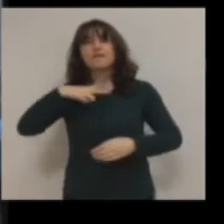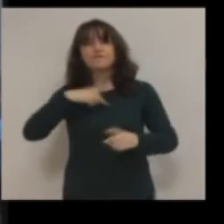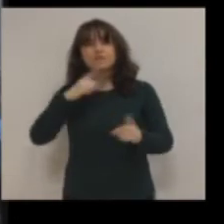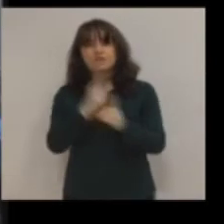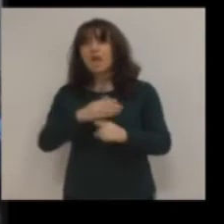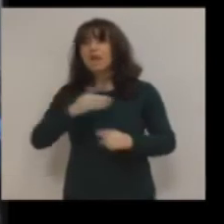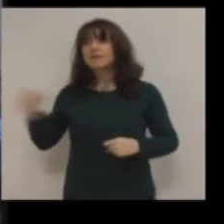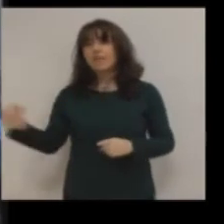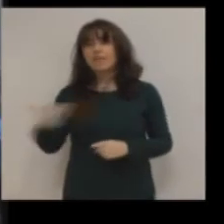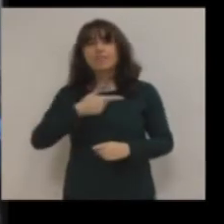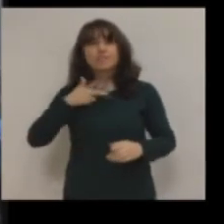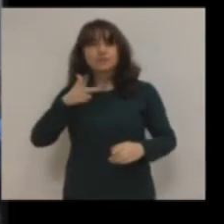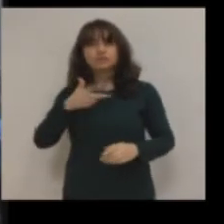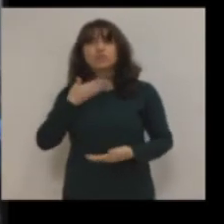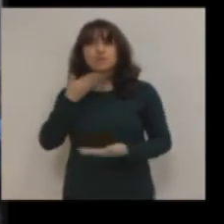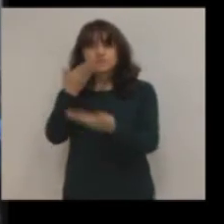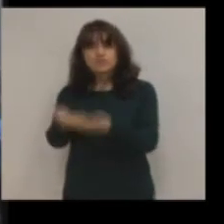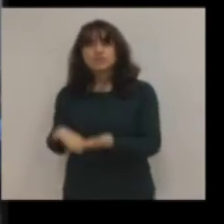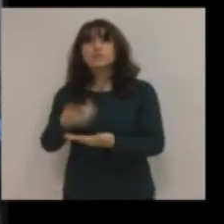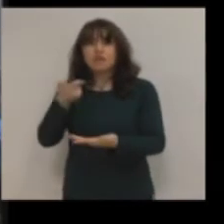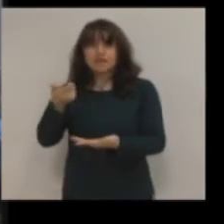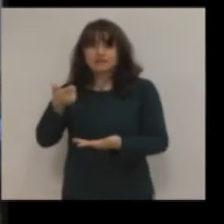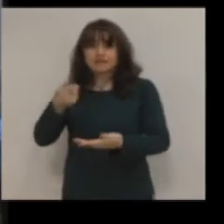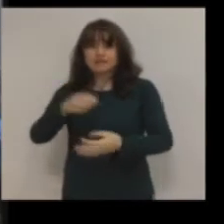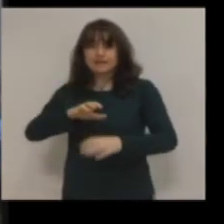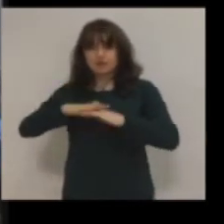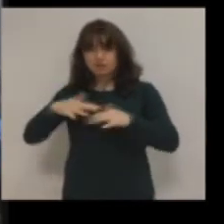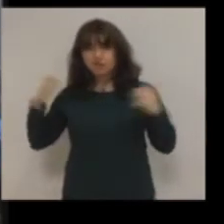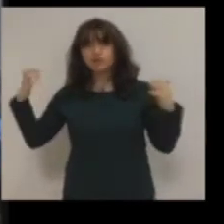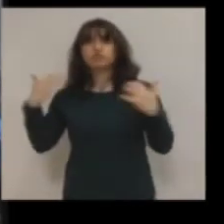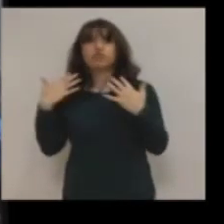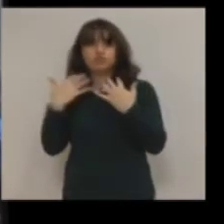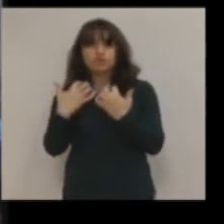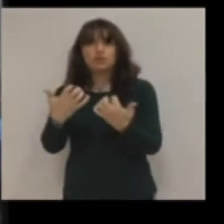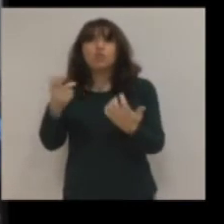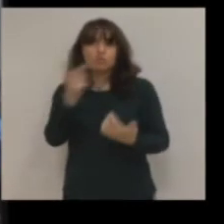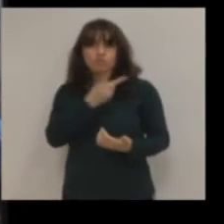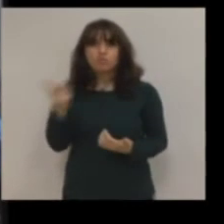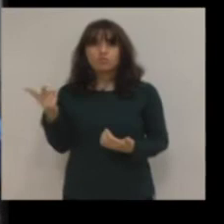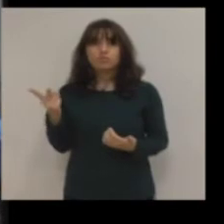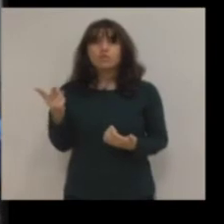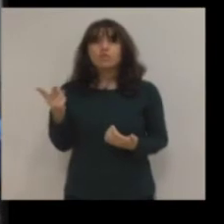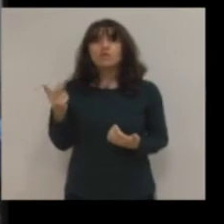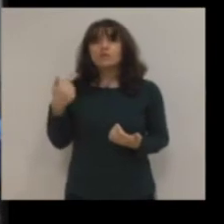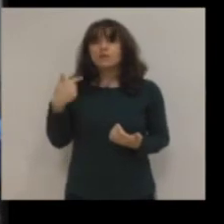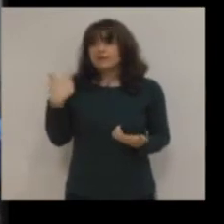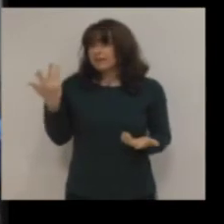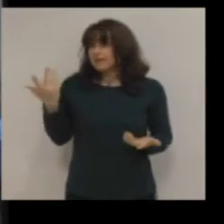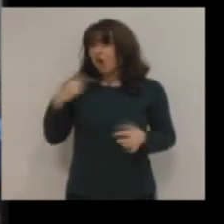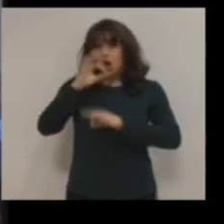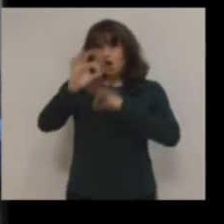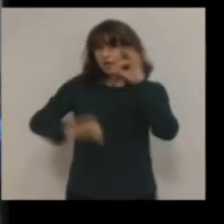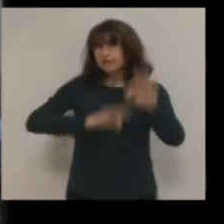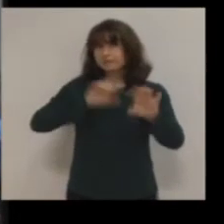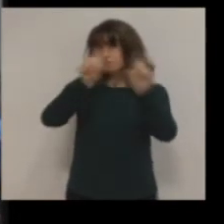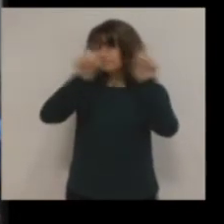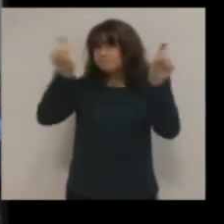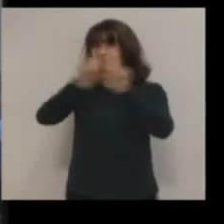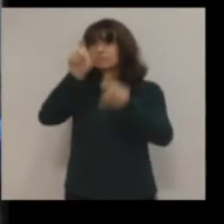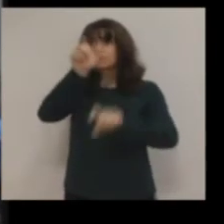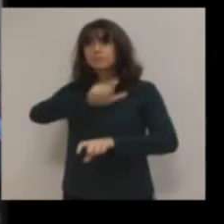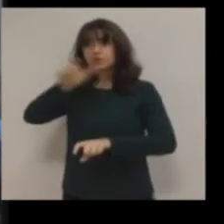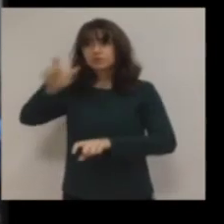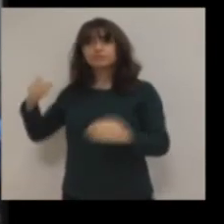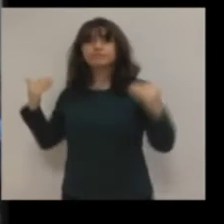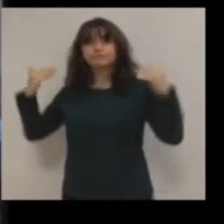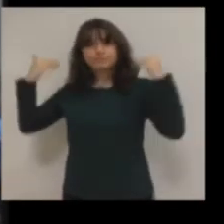del derecho de petición del ciudadano ante el Senado y ante el Congreso. Es cuestión de, a través de todos los organismos, las personas que se encarguen de